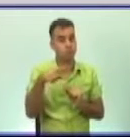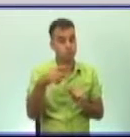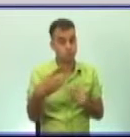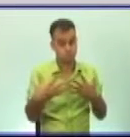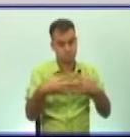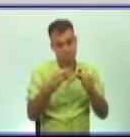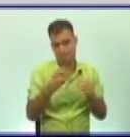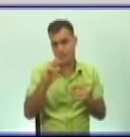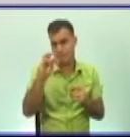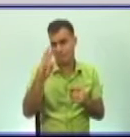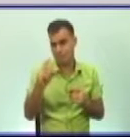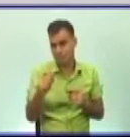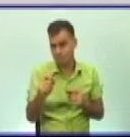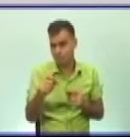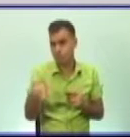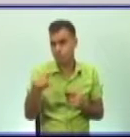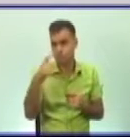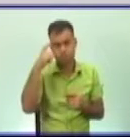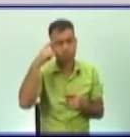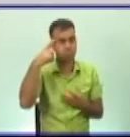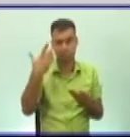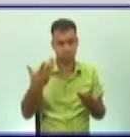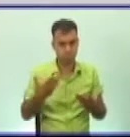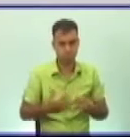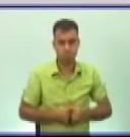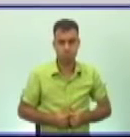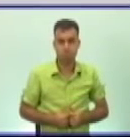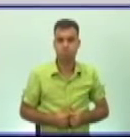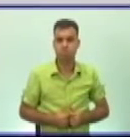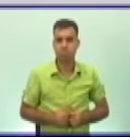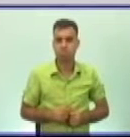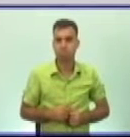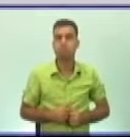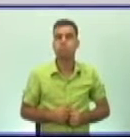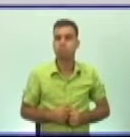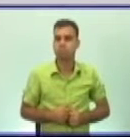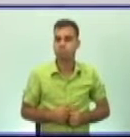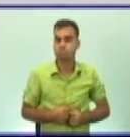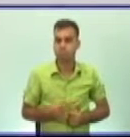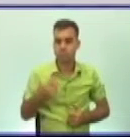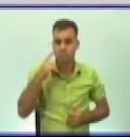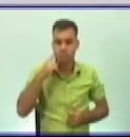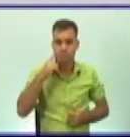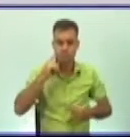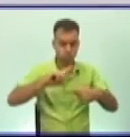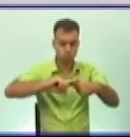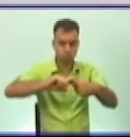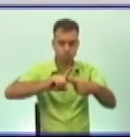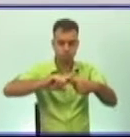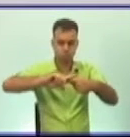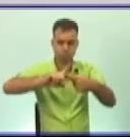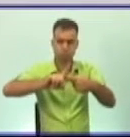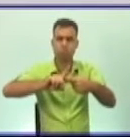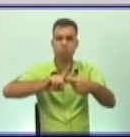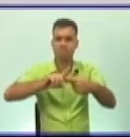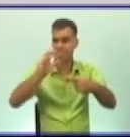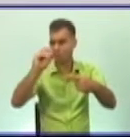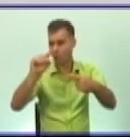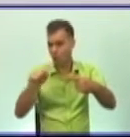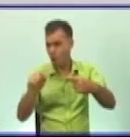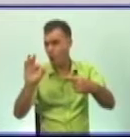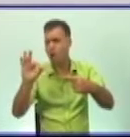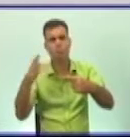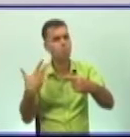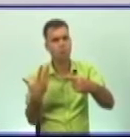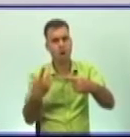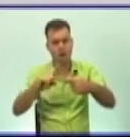matemática y con sus documentos de matemática, buscar qué ángulo tiene como coseno 0,8, ¿verdad? Porque